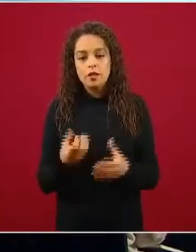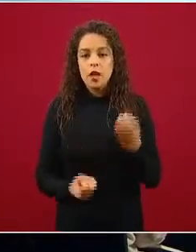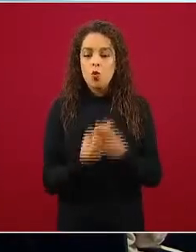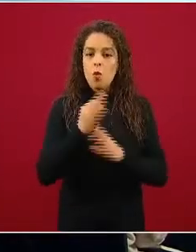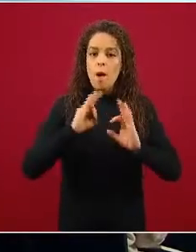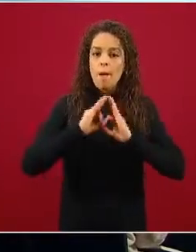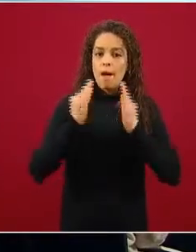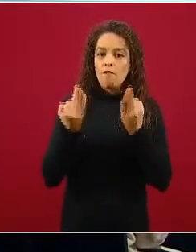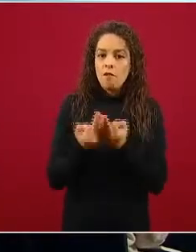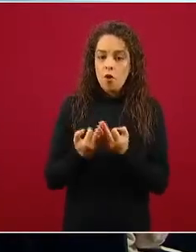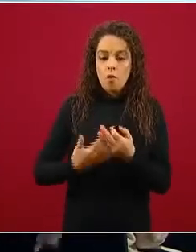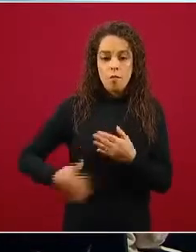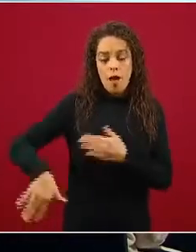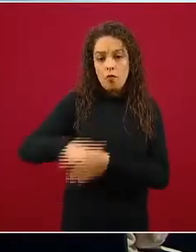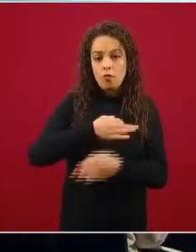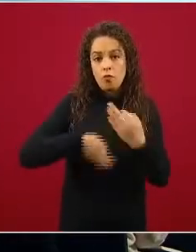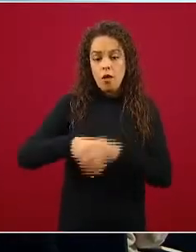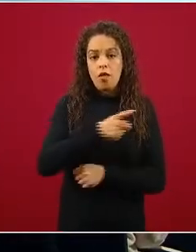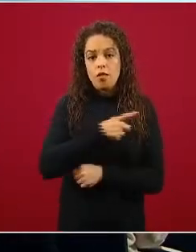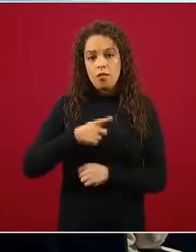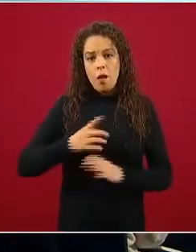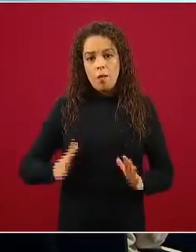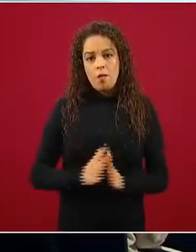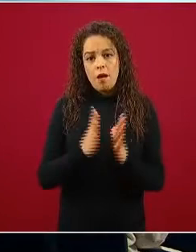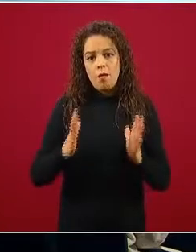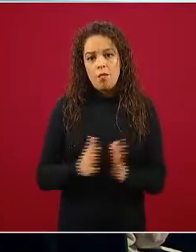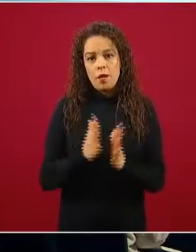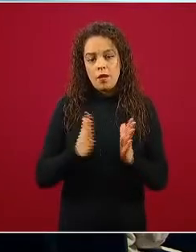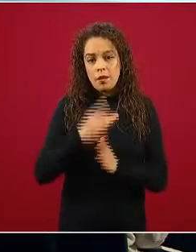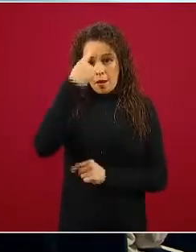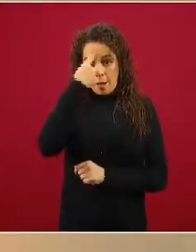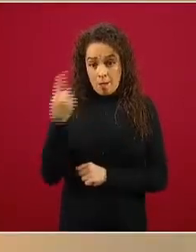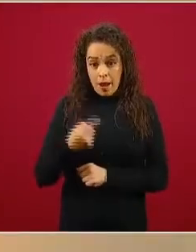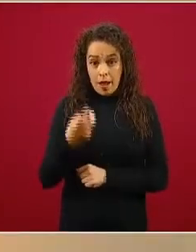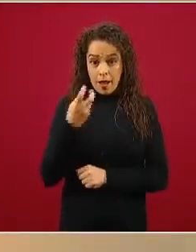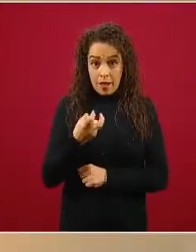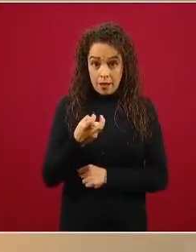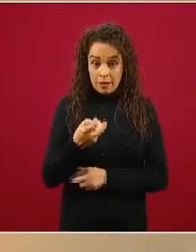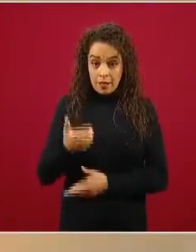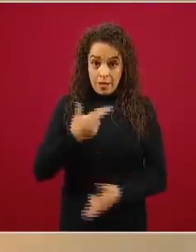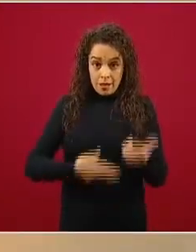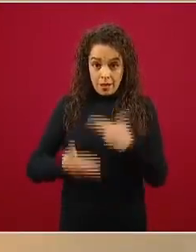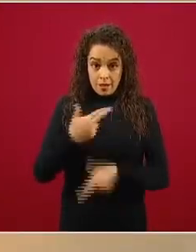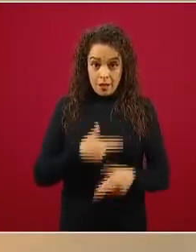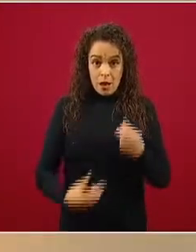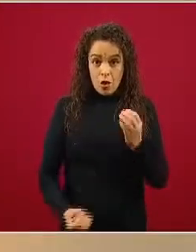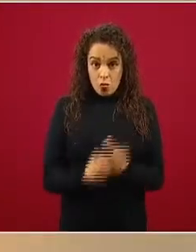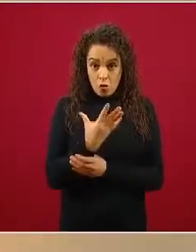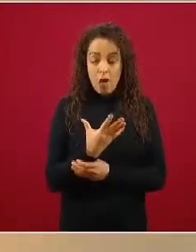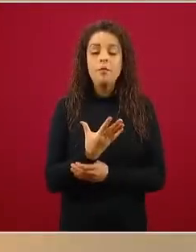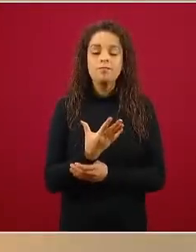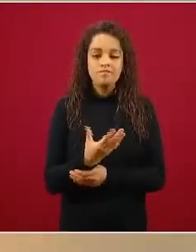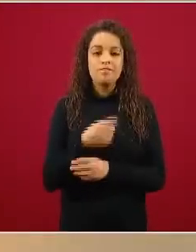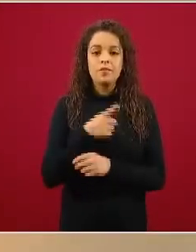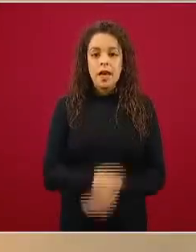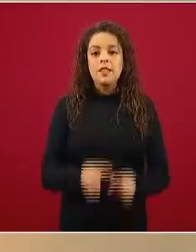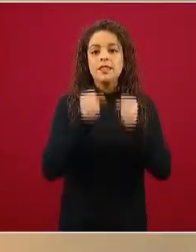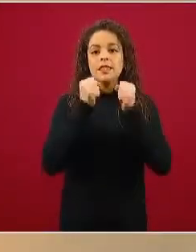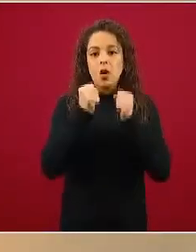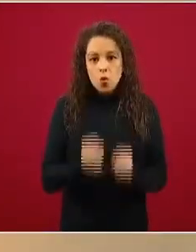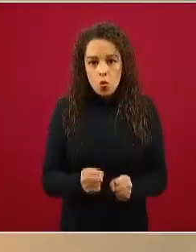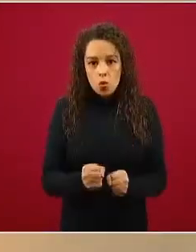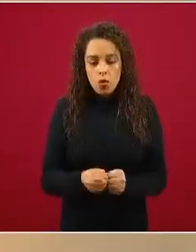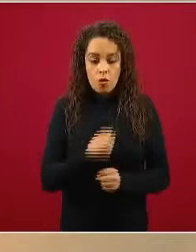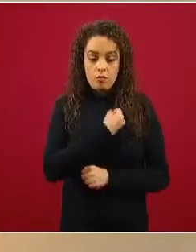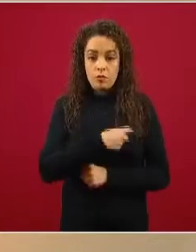parte para que este retorno sea seguro, sea saludable y sea solidario.